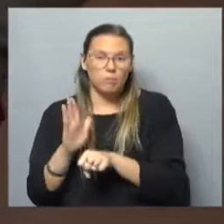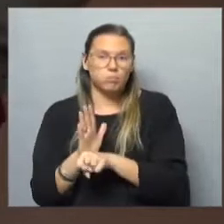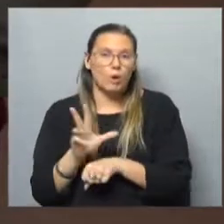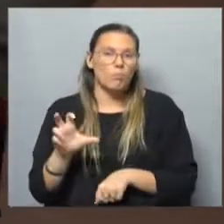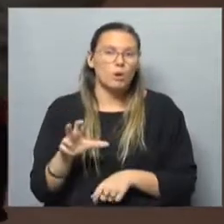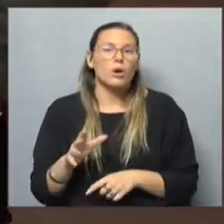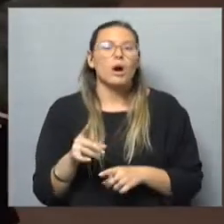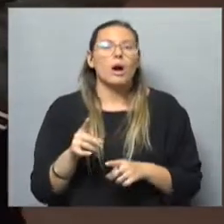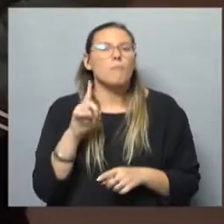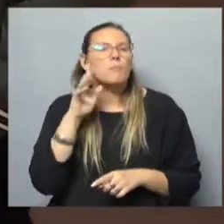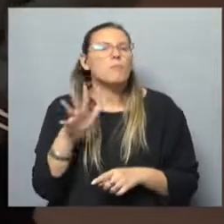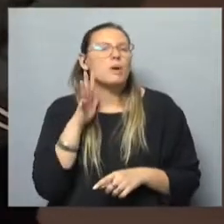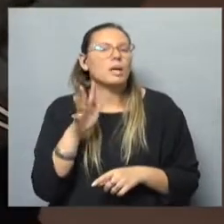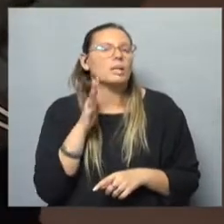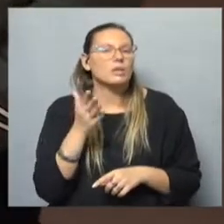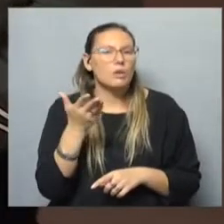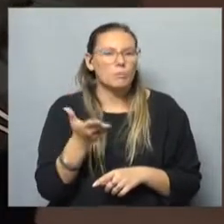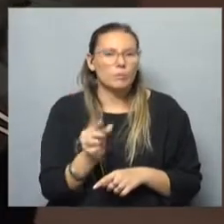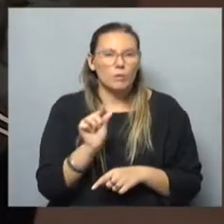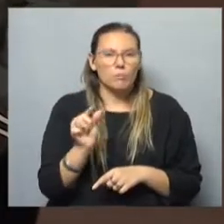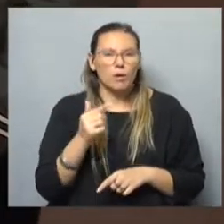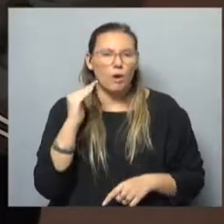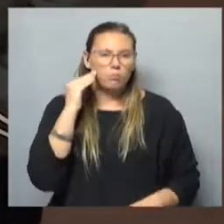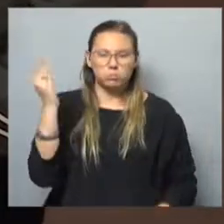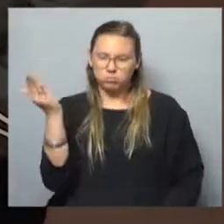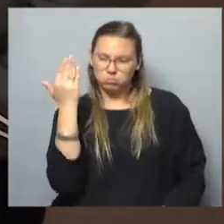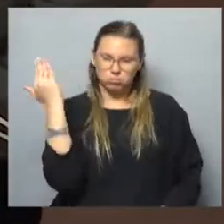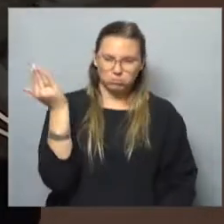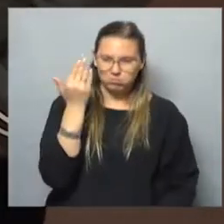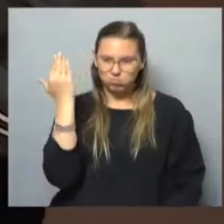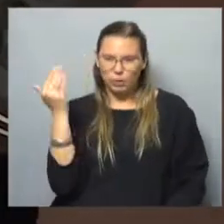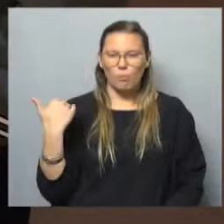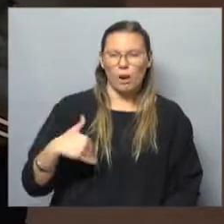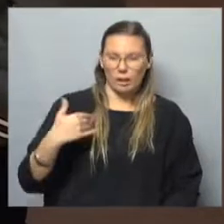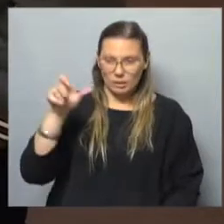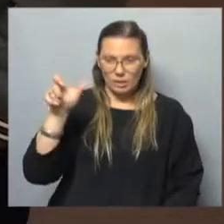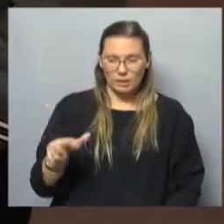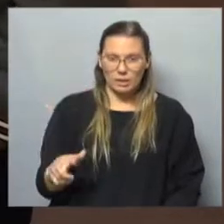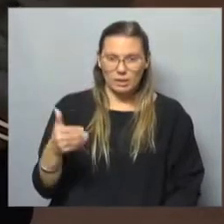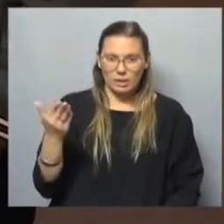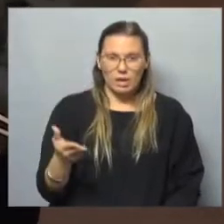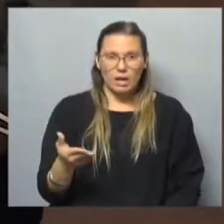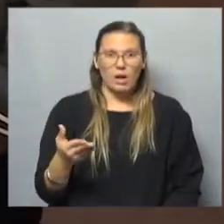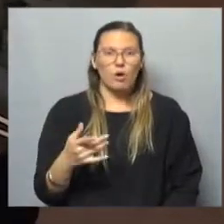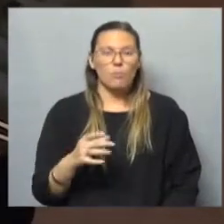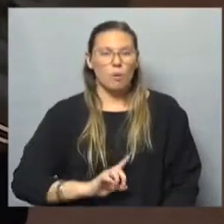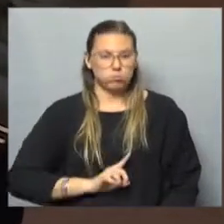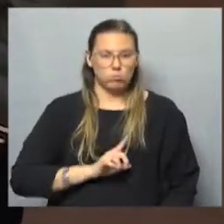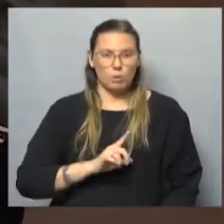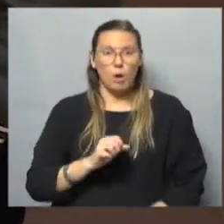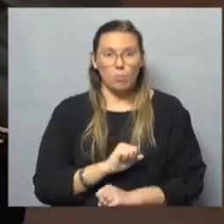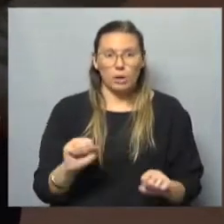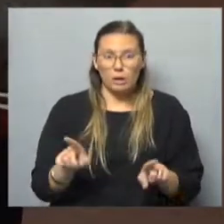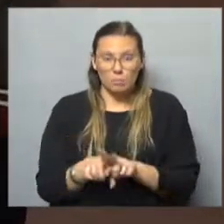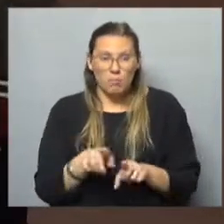nuestra. Me lo imagino un poco agrandado, aporteñado, digámosle. Perfecto, una persona de mucho ego. Si quieren pueden hacerlo como un